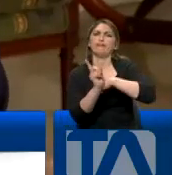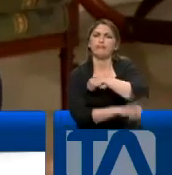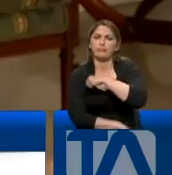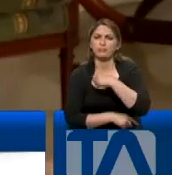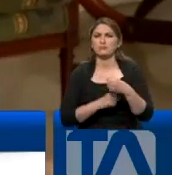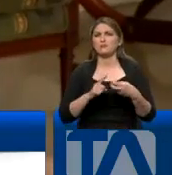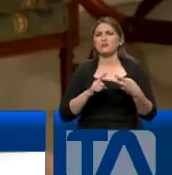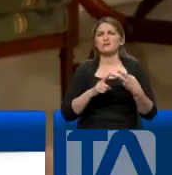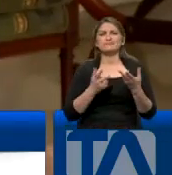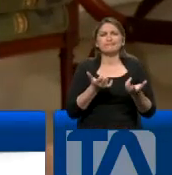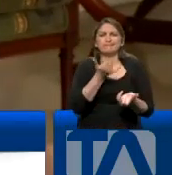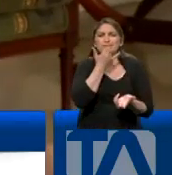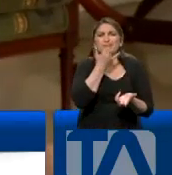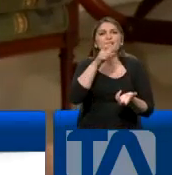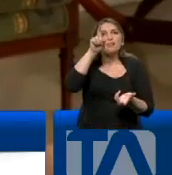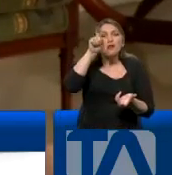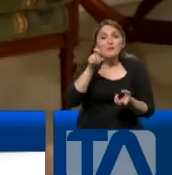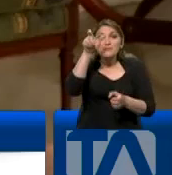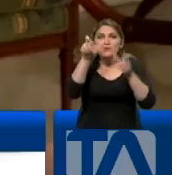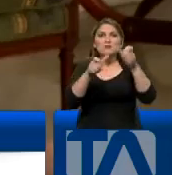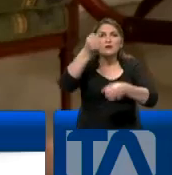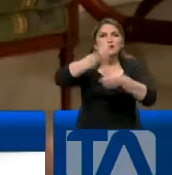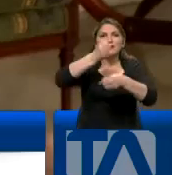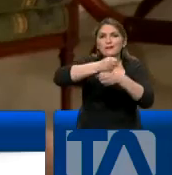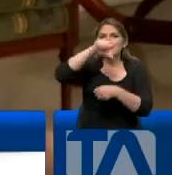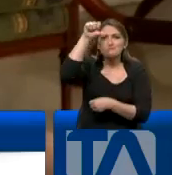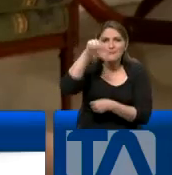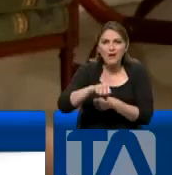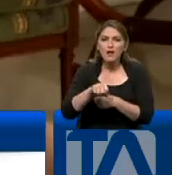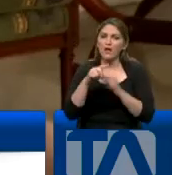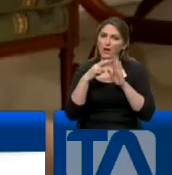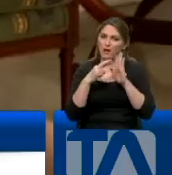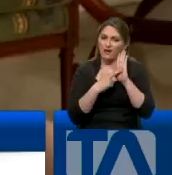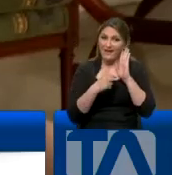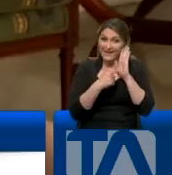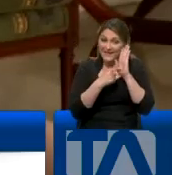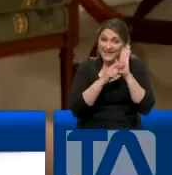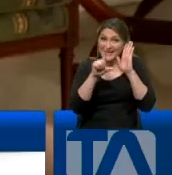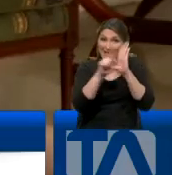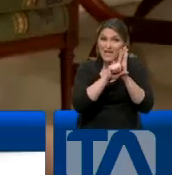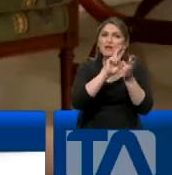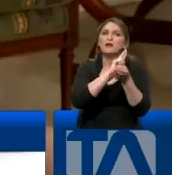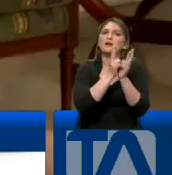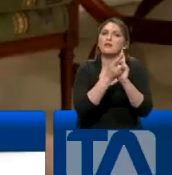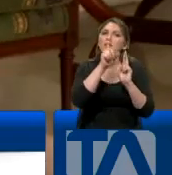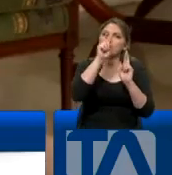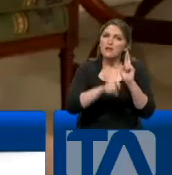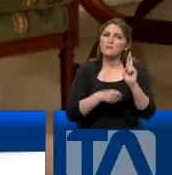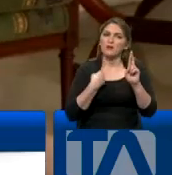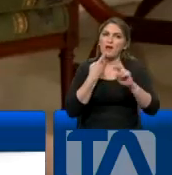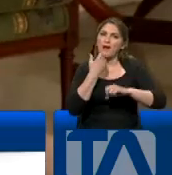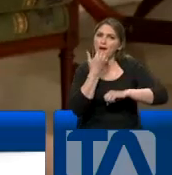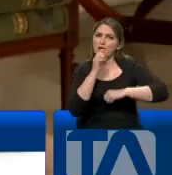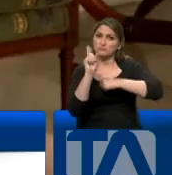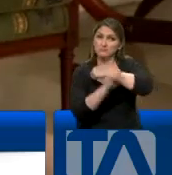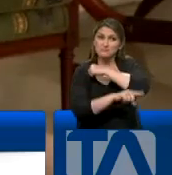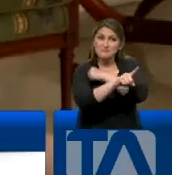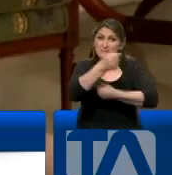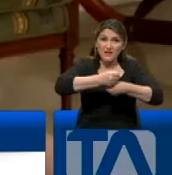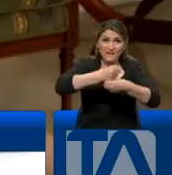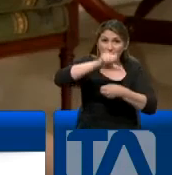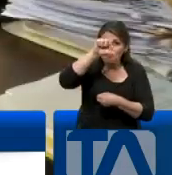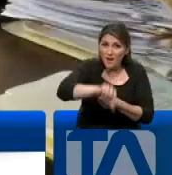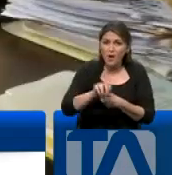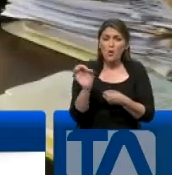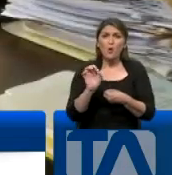necesita reformar la ley, otorgándole al Consejo Nacional de la Judicatura la facultad para conocer y sancionar